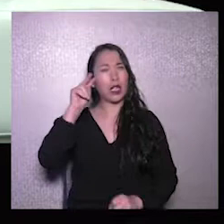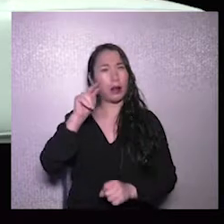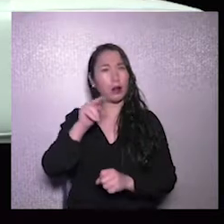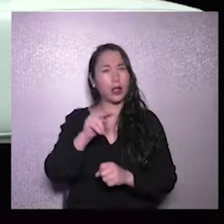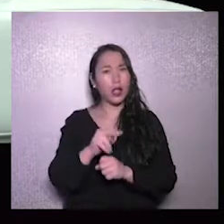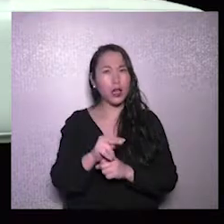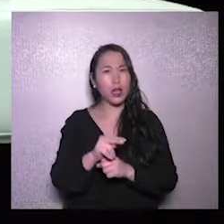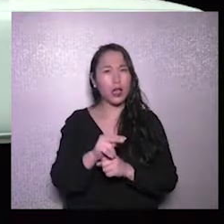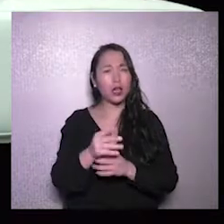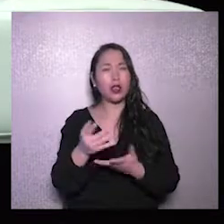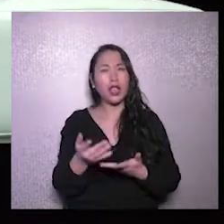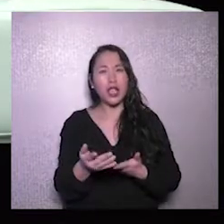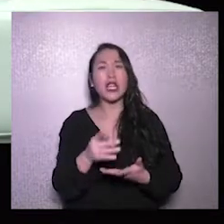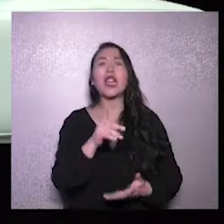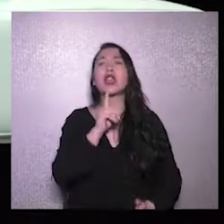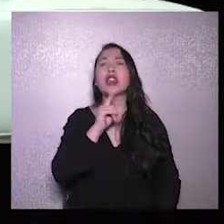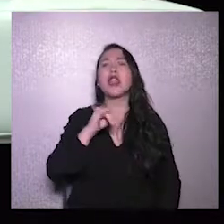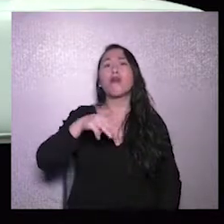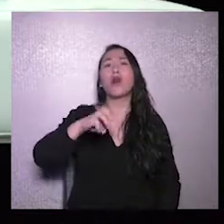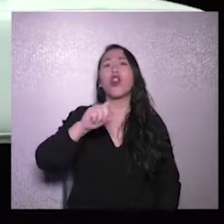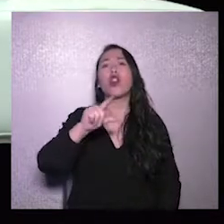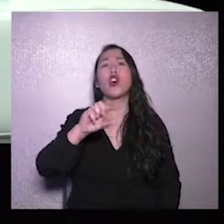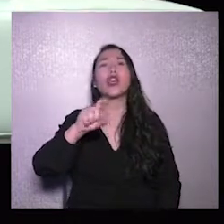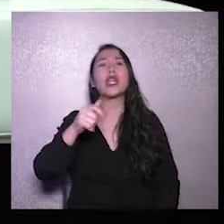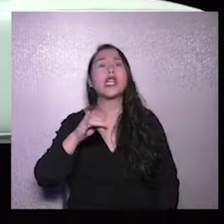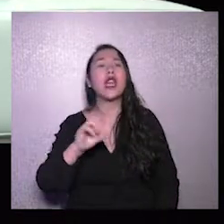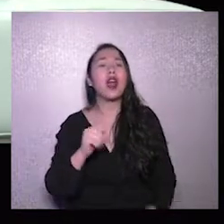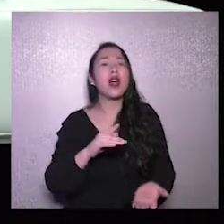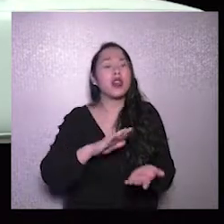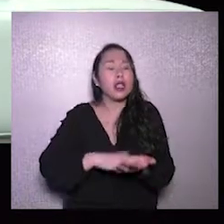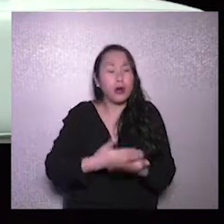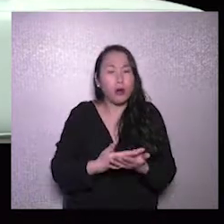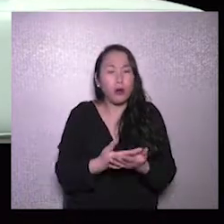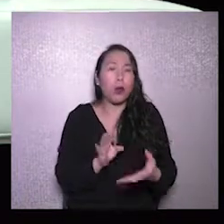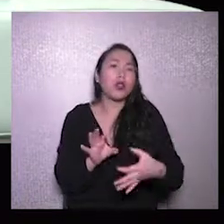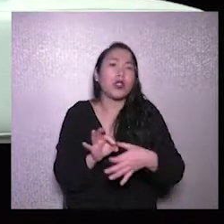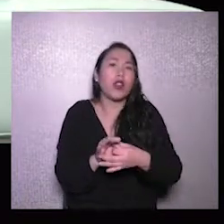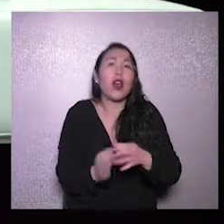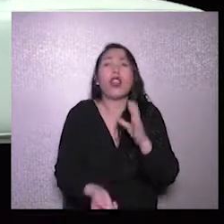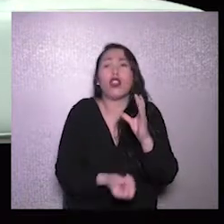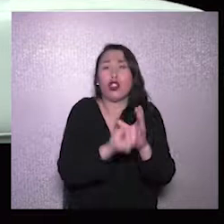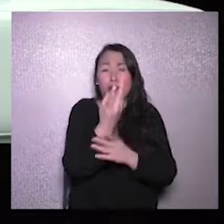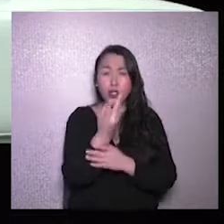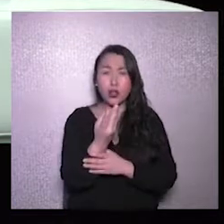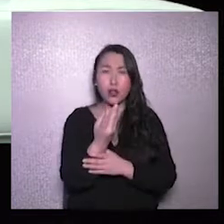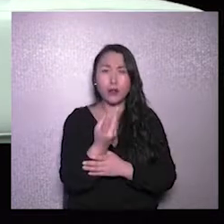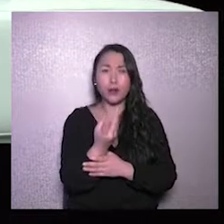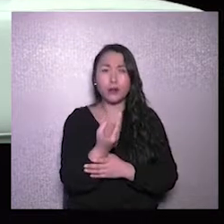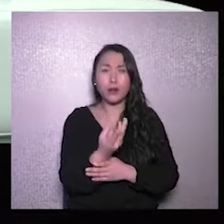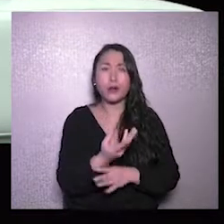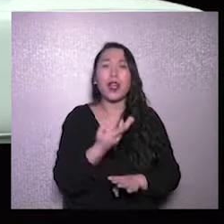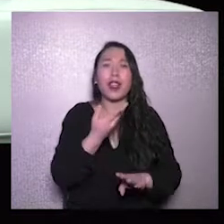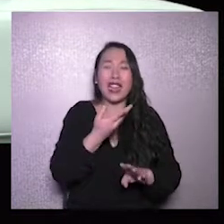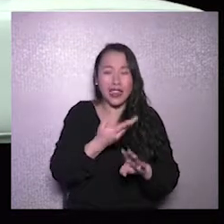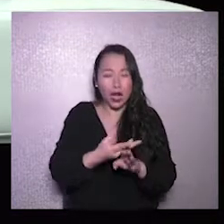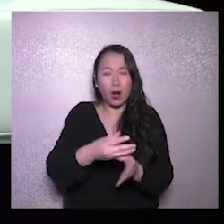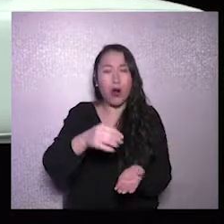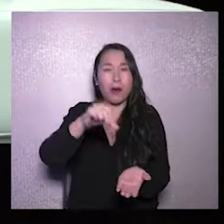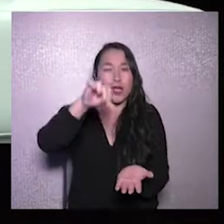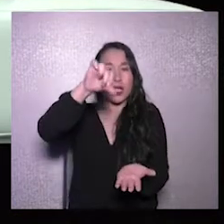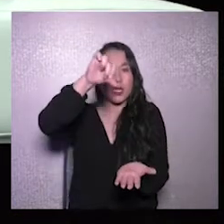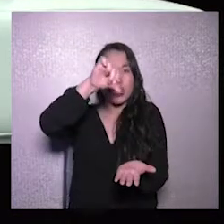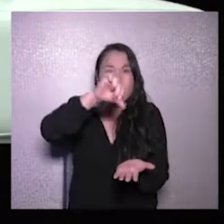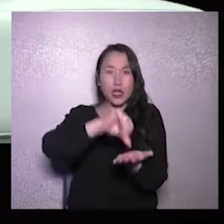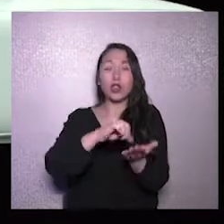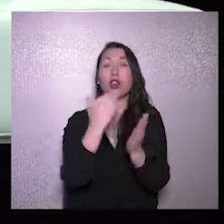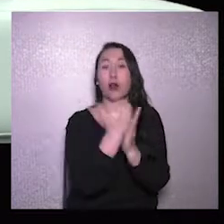es tecnología en salud, asociado a innovación, está en el núcleo, en el centro del